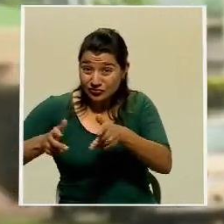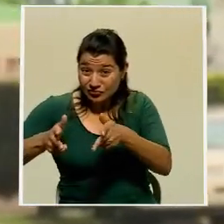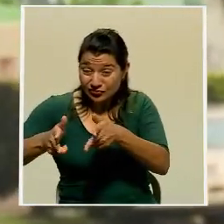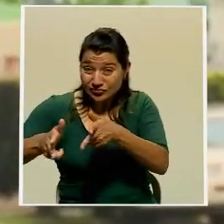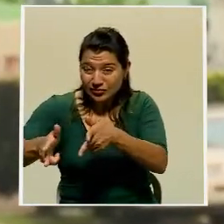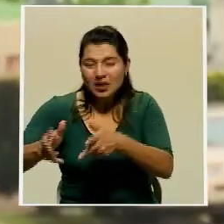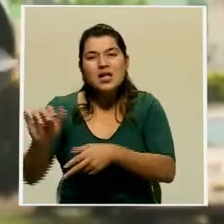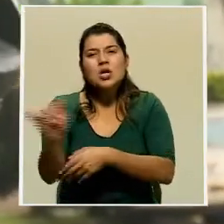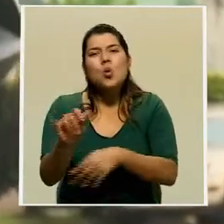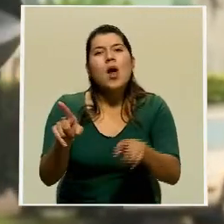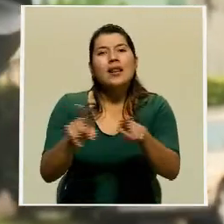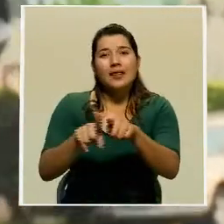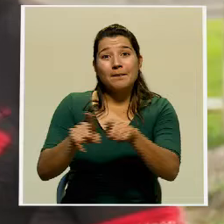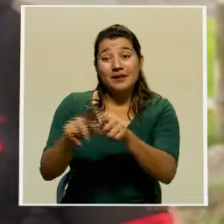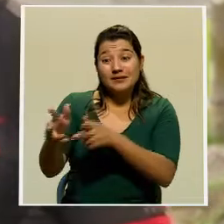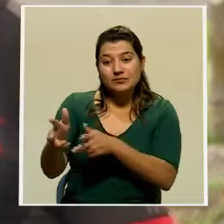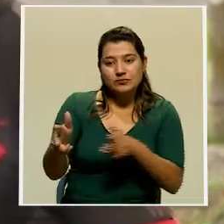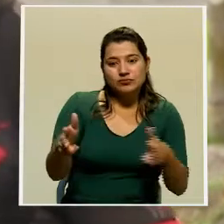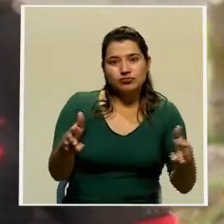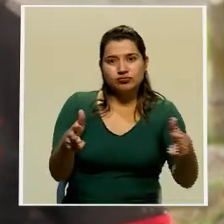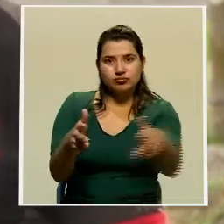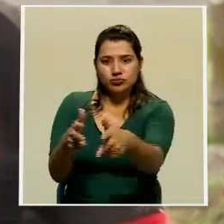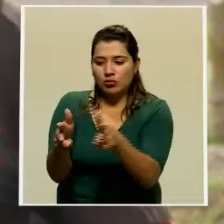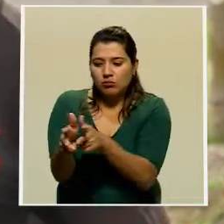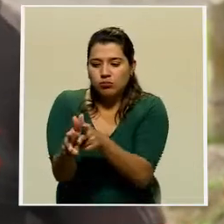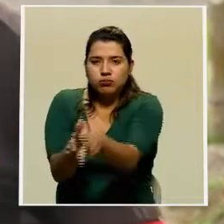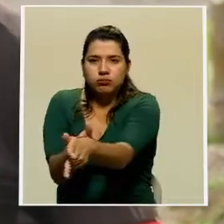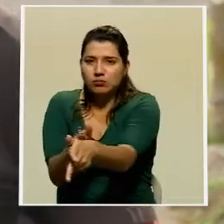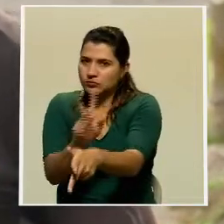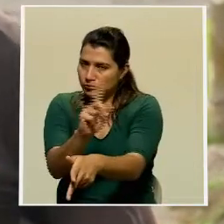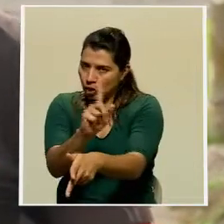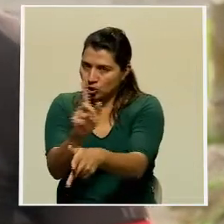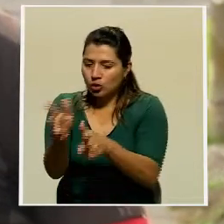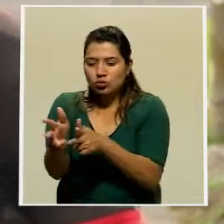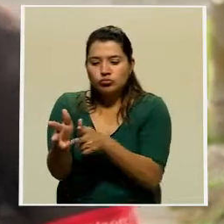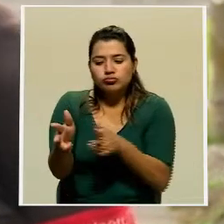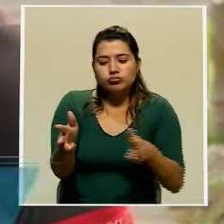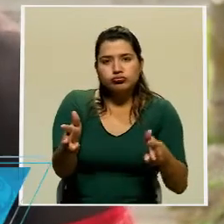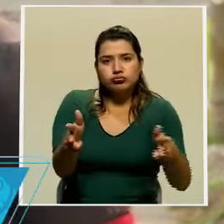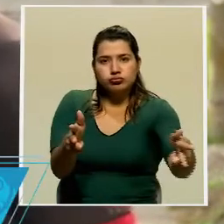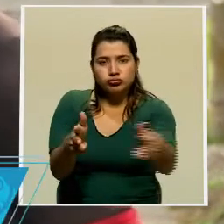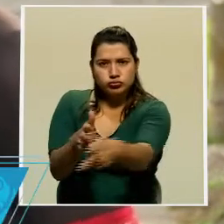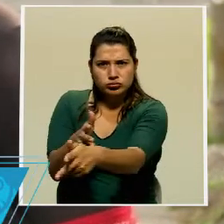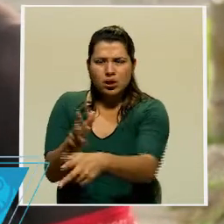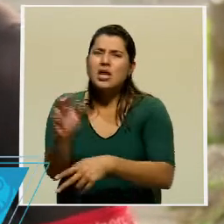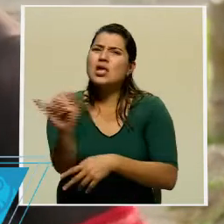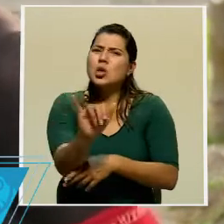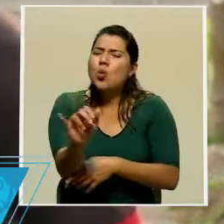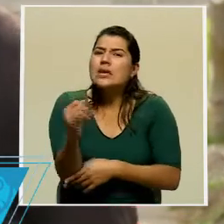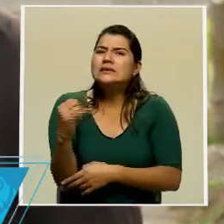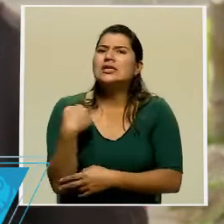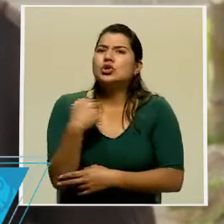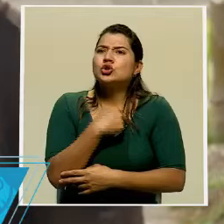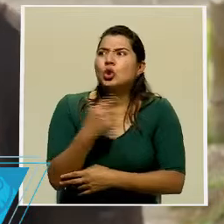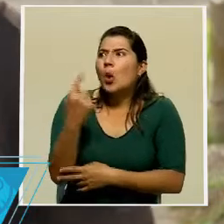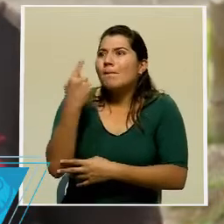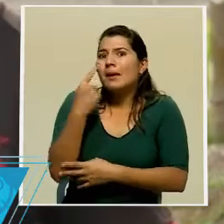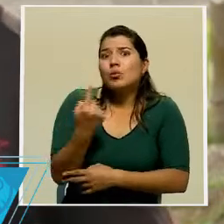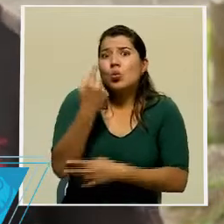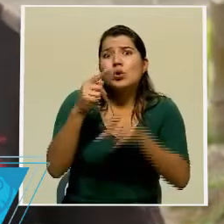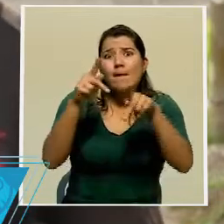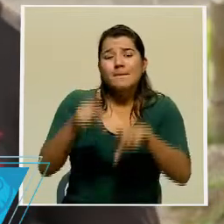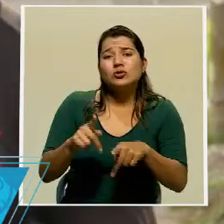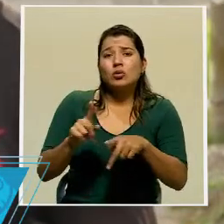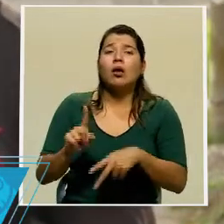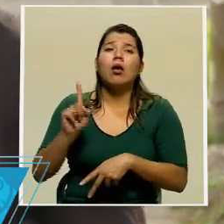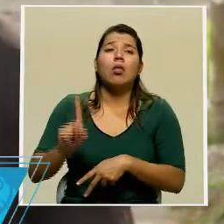también cuando los rayan. Claro, uno que tiene que hacer, igual cuando ve un peatón que forzosamente no tiene acera y tiene que andar